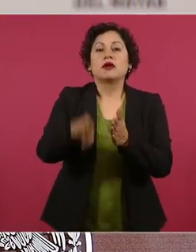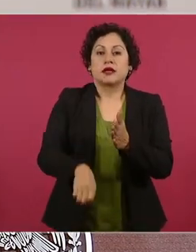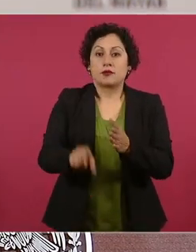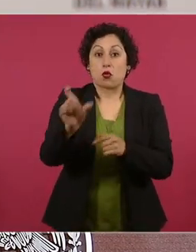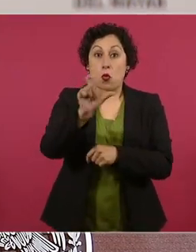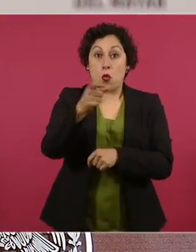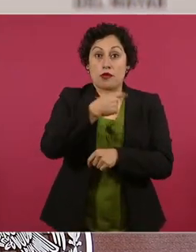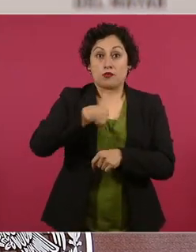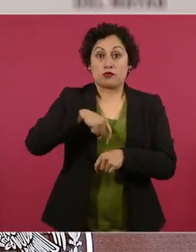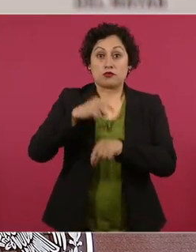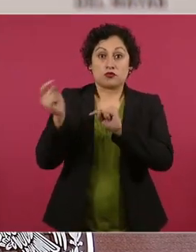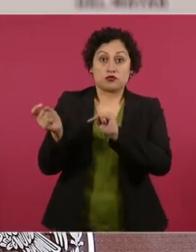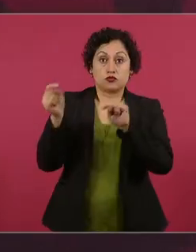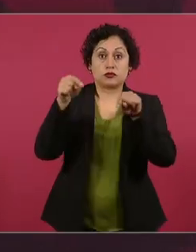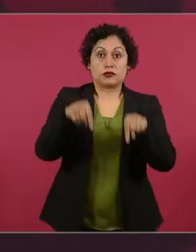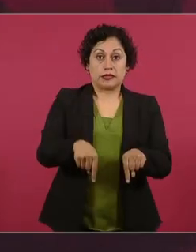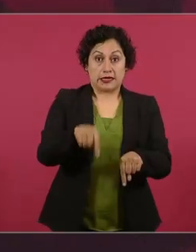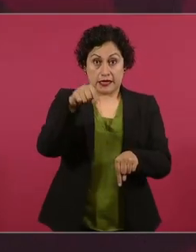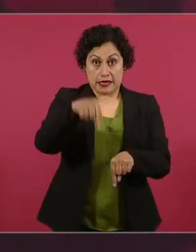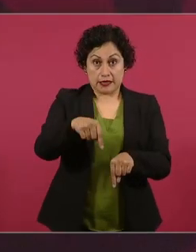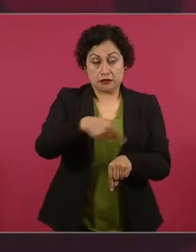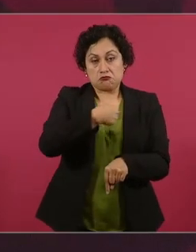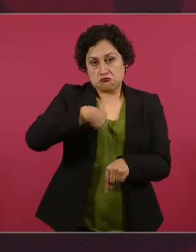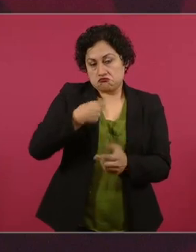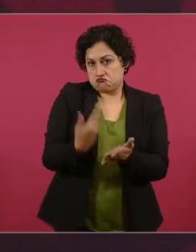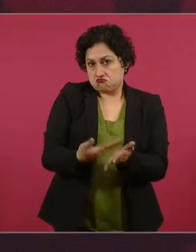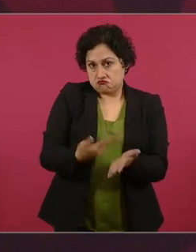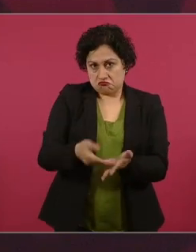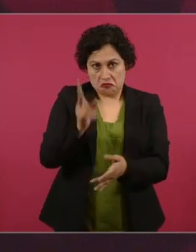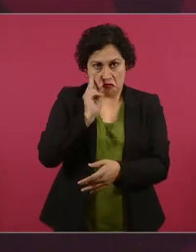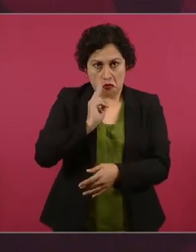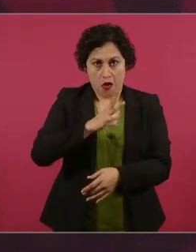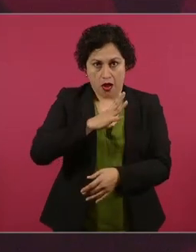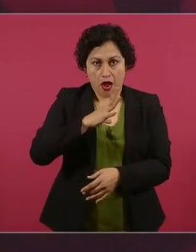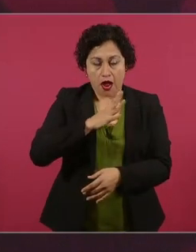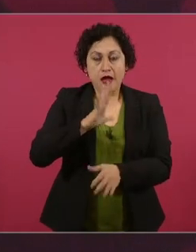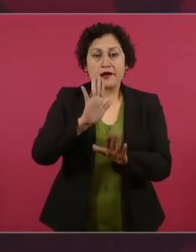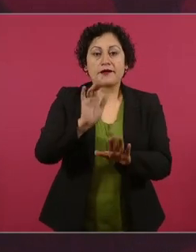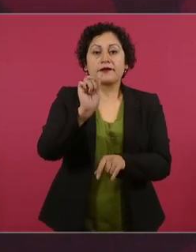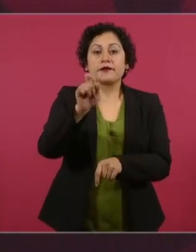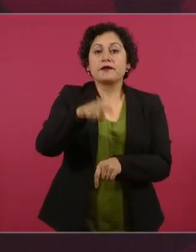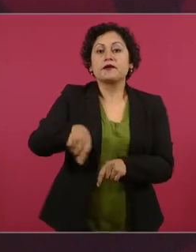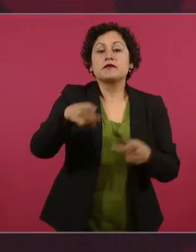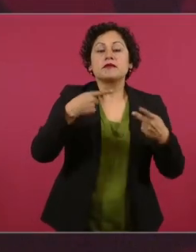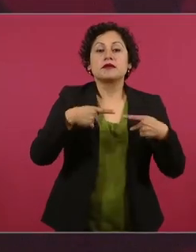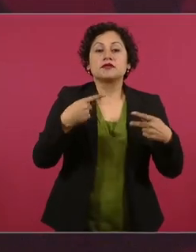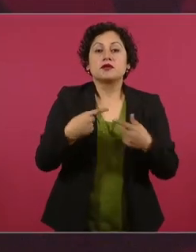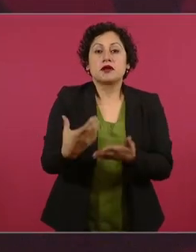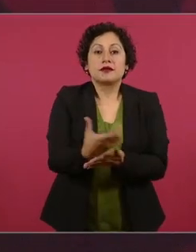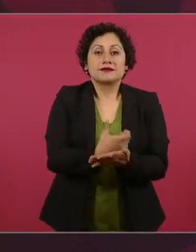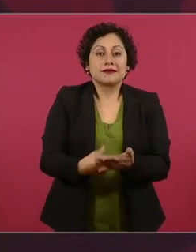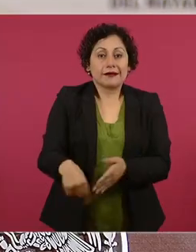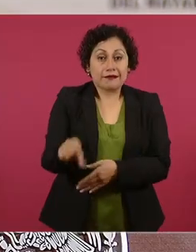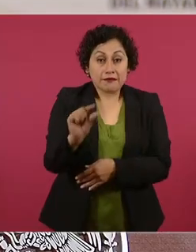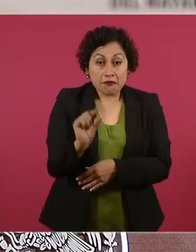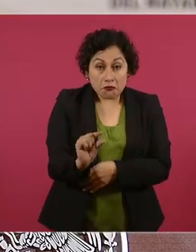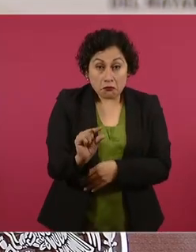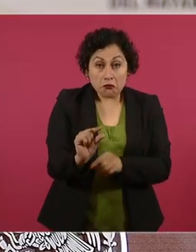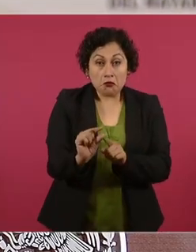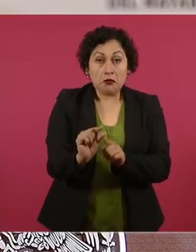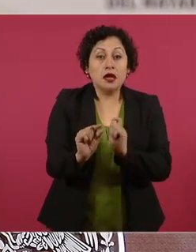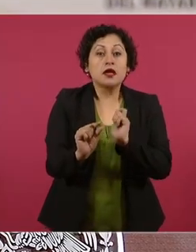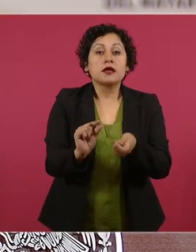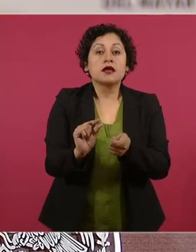estamos, y eso lo podemos probar, ¿sí? A los que ganan menos, ¿sí? El